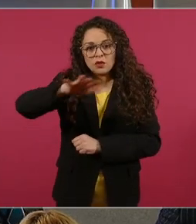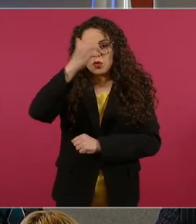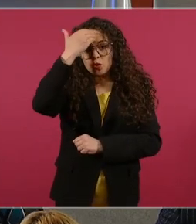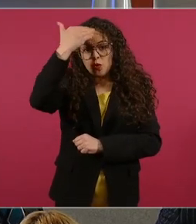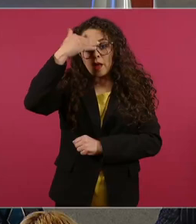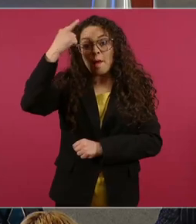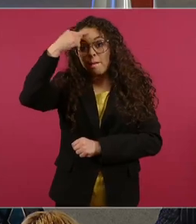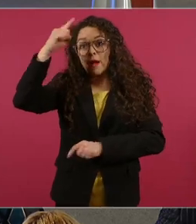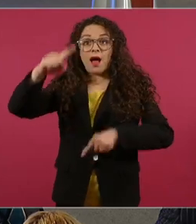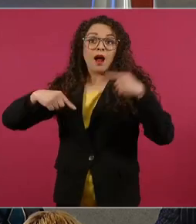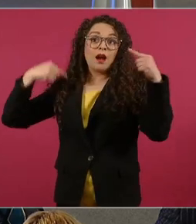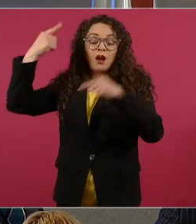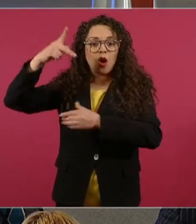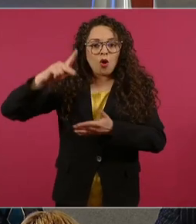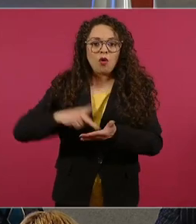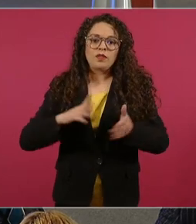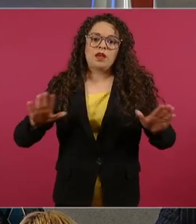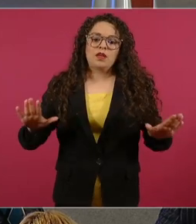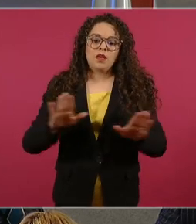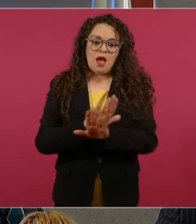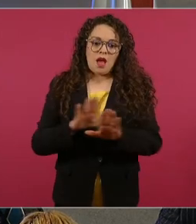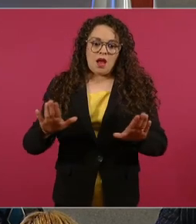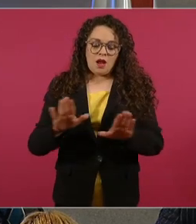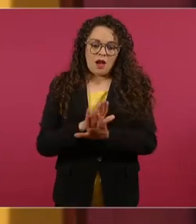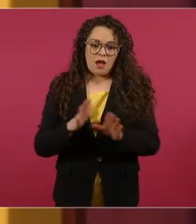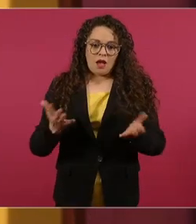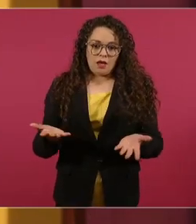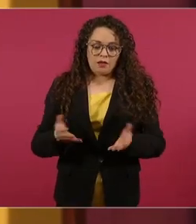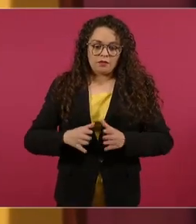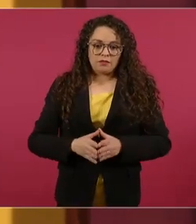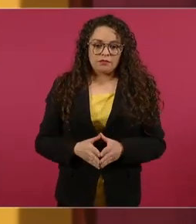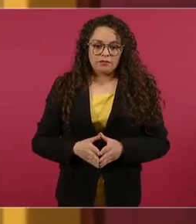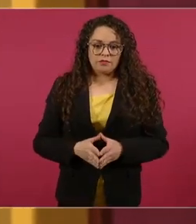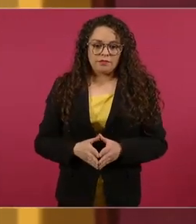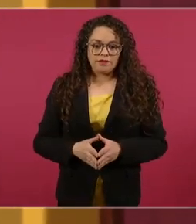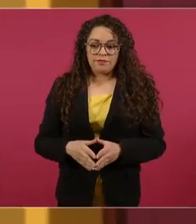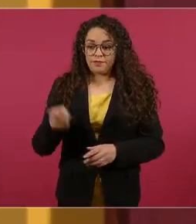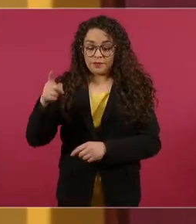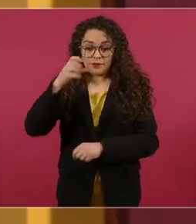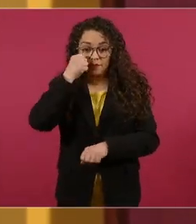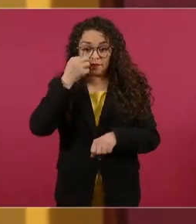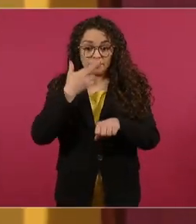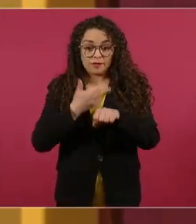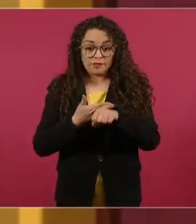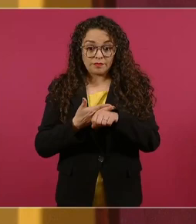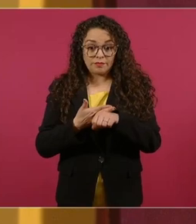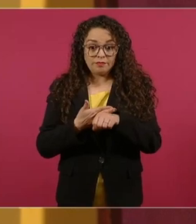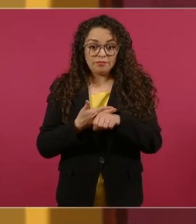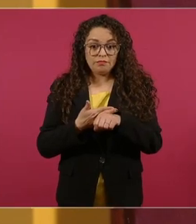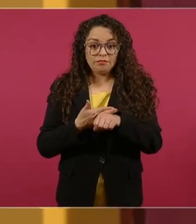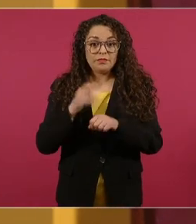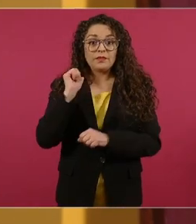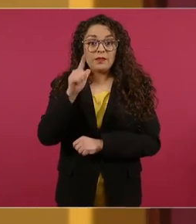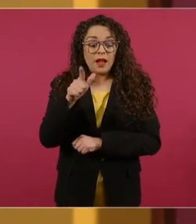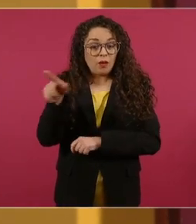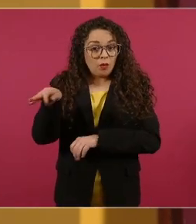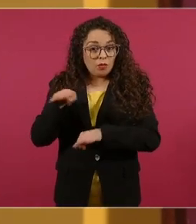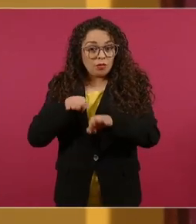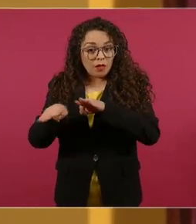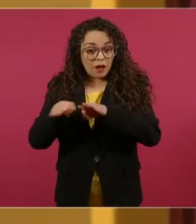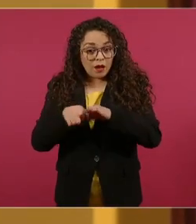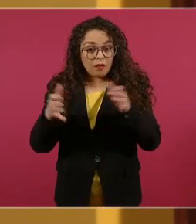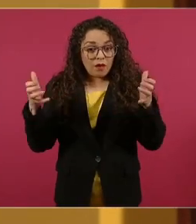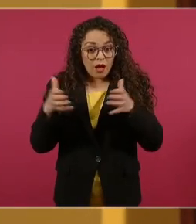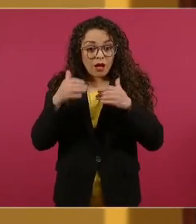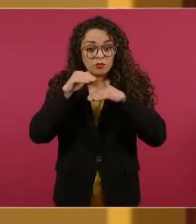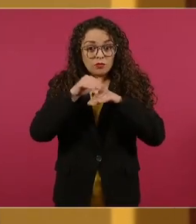Hasta antes del gobierno espurio, esta secretaría no tenía prácticamente funciones bélicas.